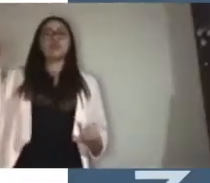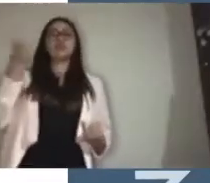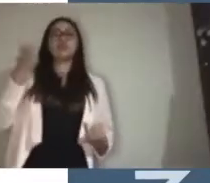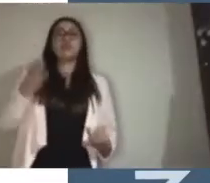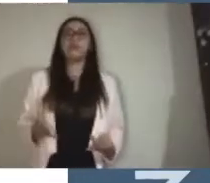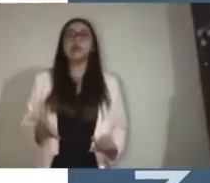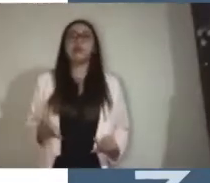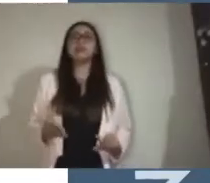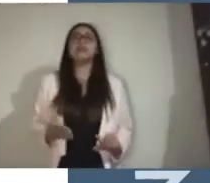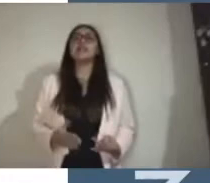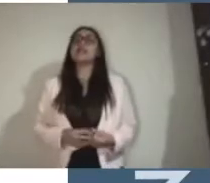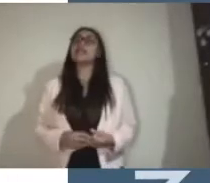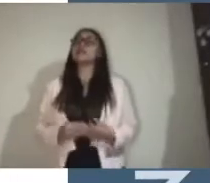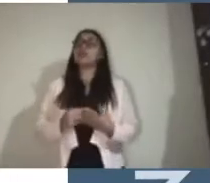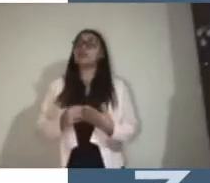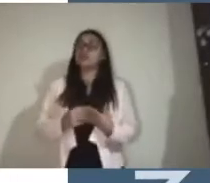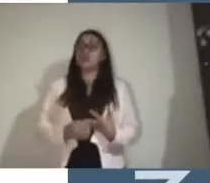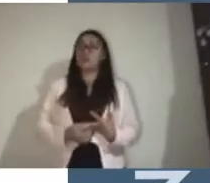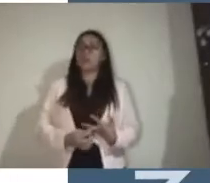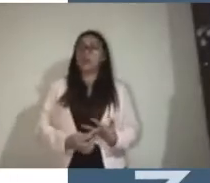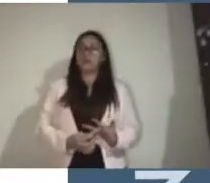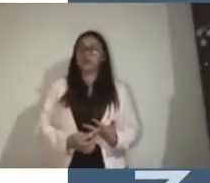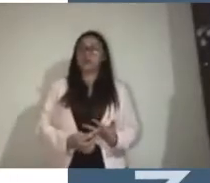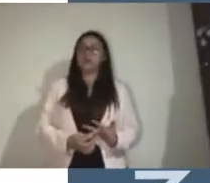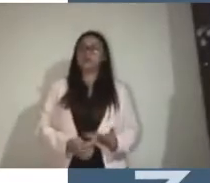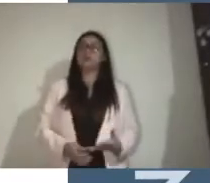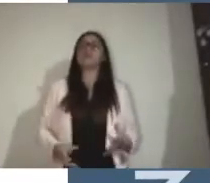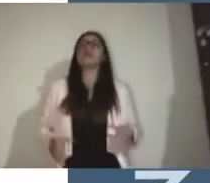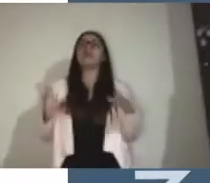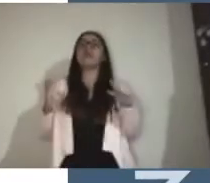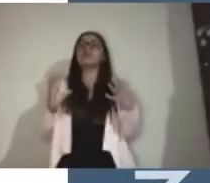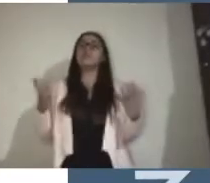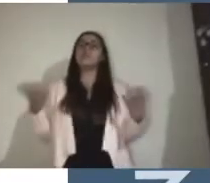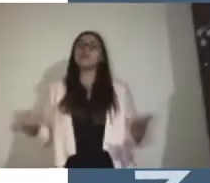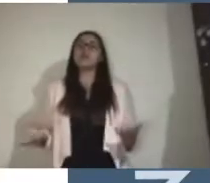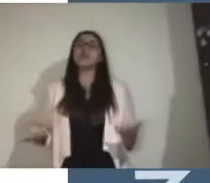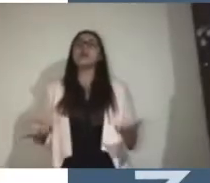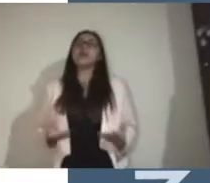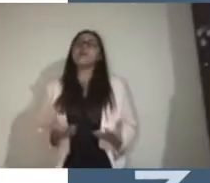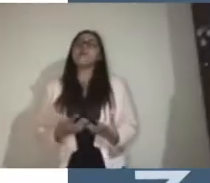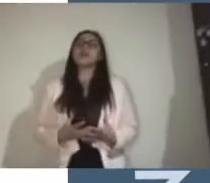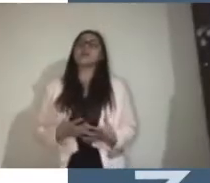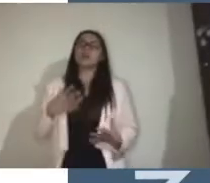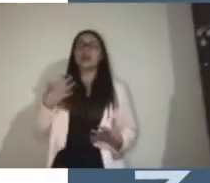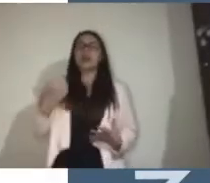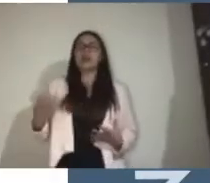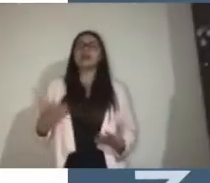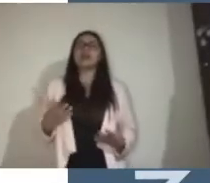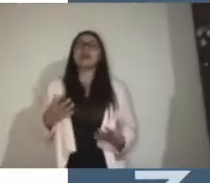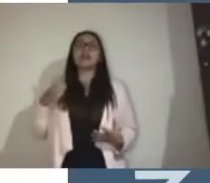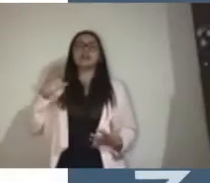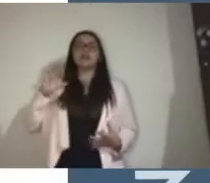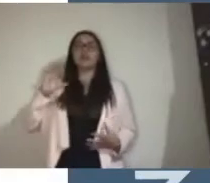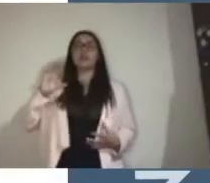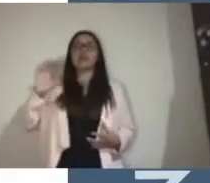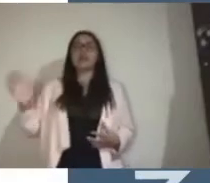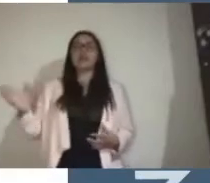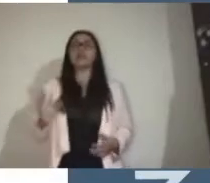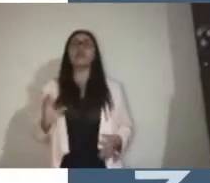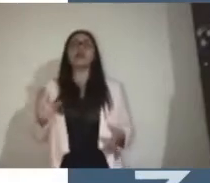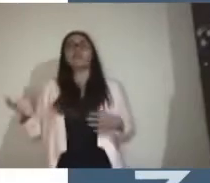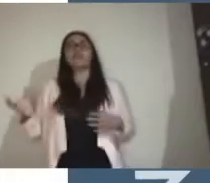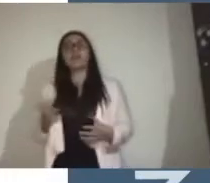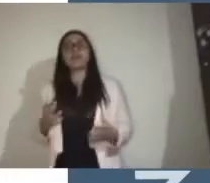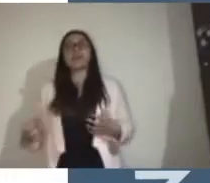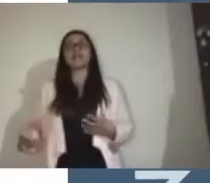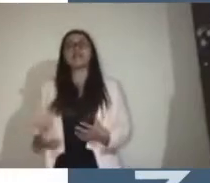78 años y en mujeres, y los datos incompletos. Esto es importante porque ellos recalcan que esto puede verse